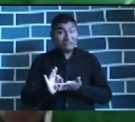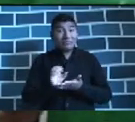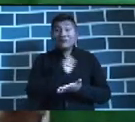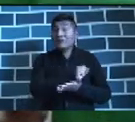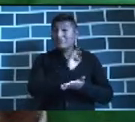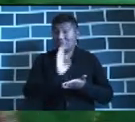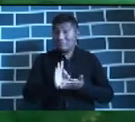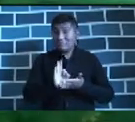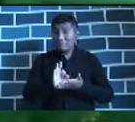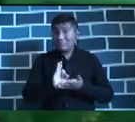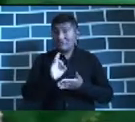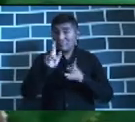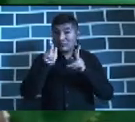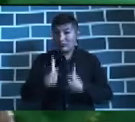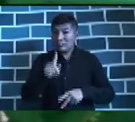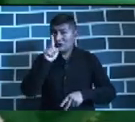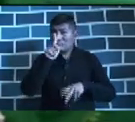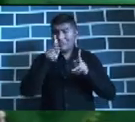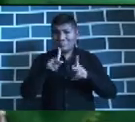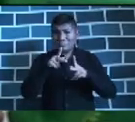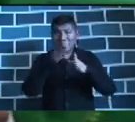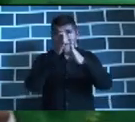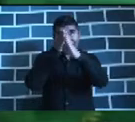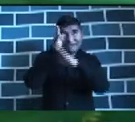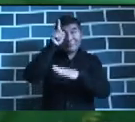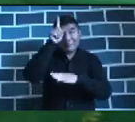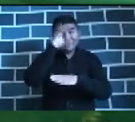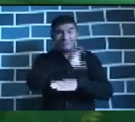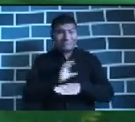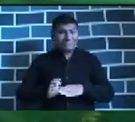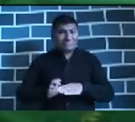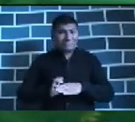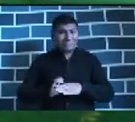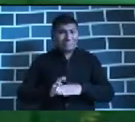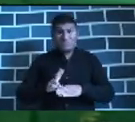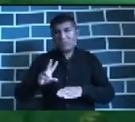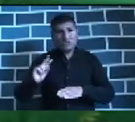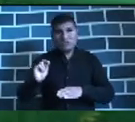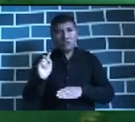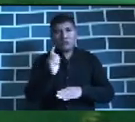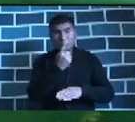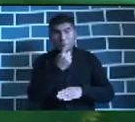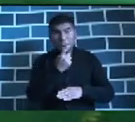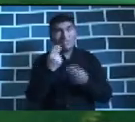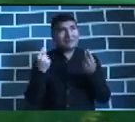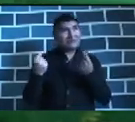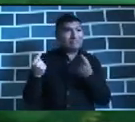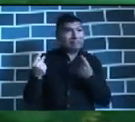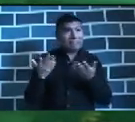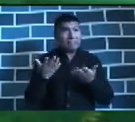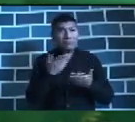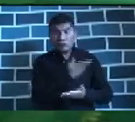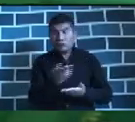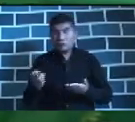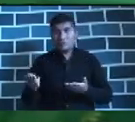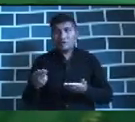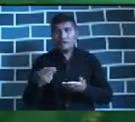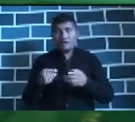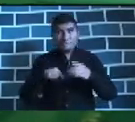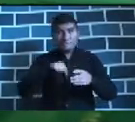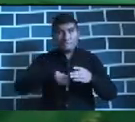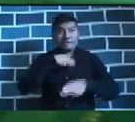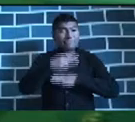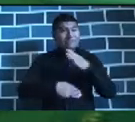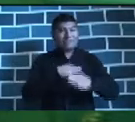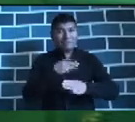francisco de sheen fue uno de esos que no se conformó con tener sin más plata contener cosas de este mundo